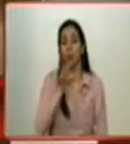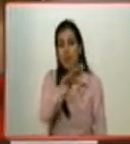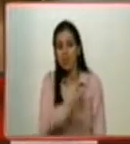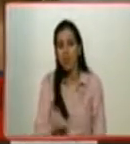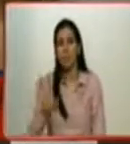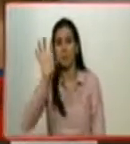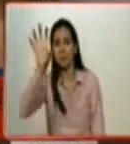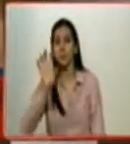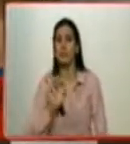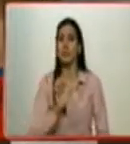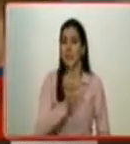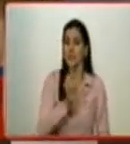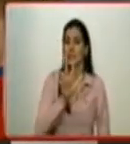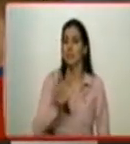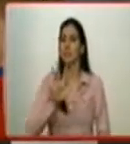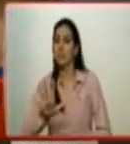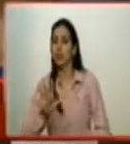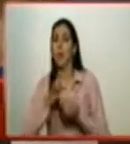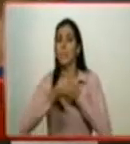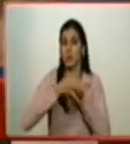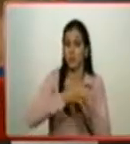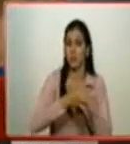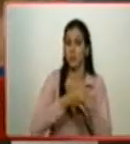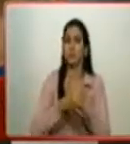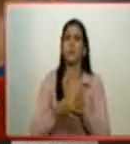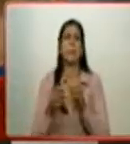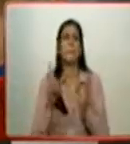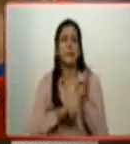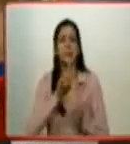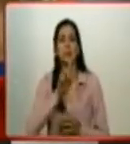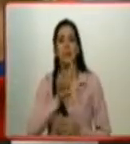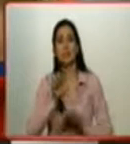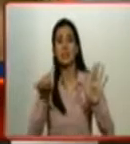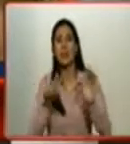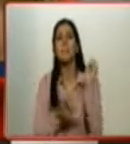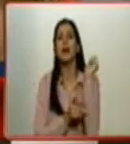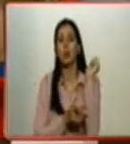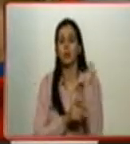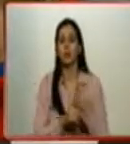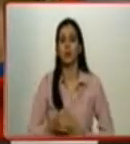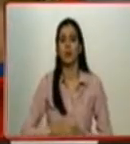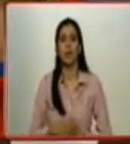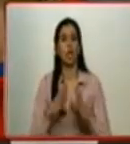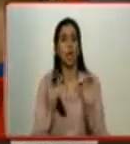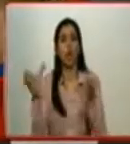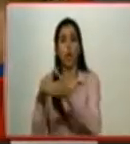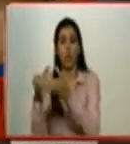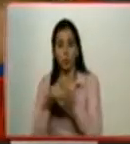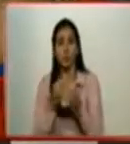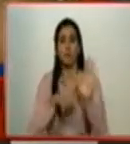del país, en los 335 municipios, en las 1.136 parroquias y en todos los equipos de